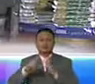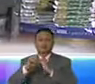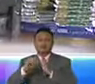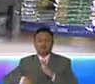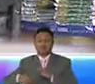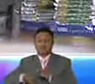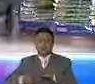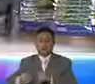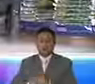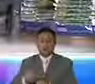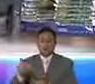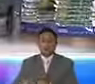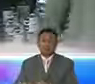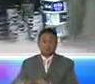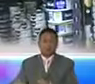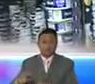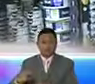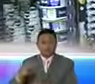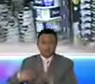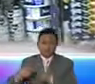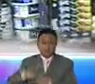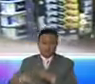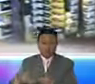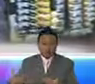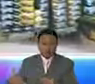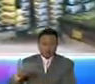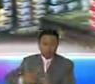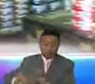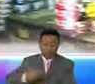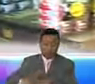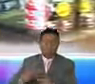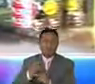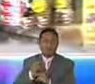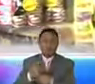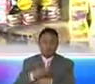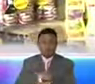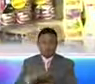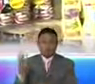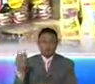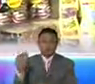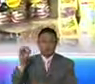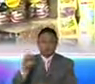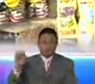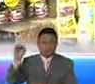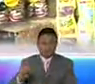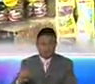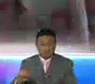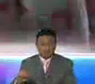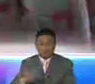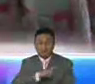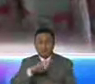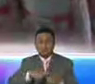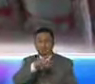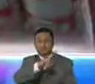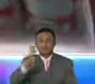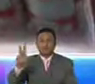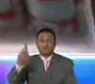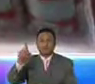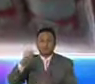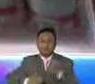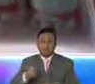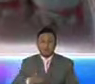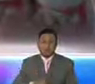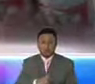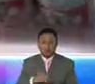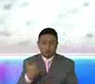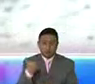actividad económica es la comercialización de bienes, que adquieran productos con tarifa del 14 de IVA hasta el 31 de mayo, si aún